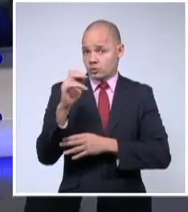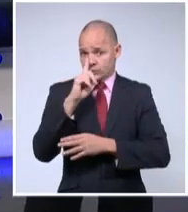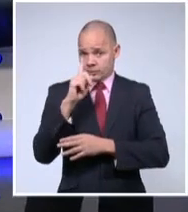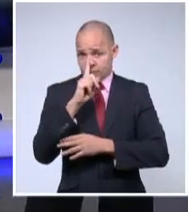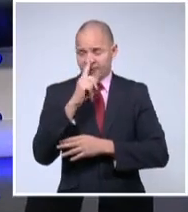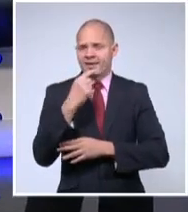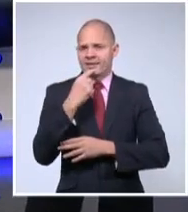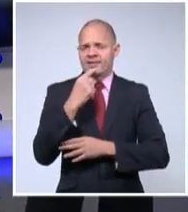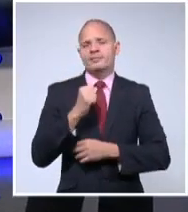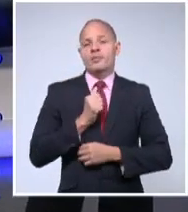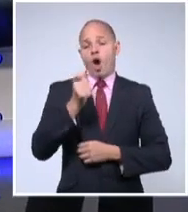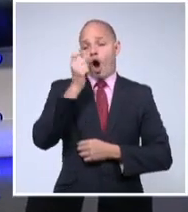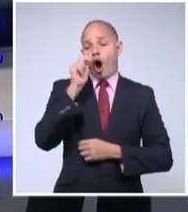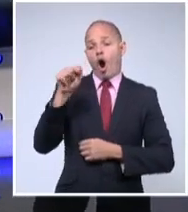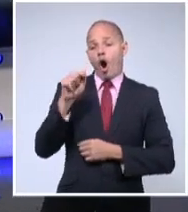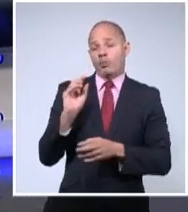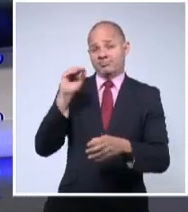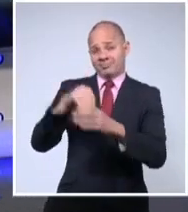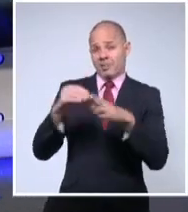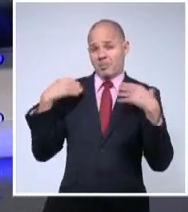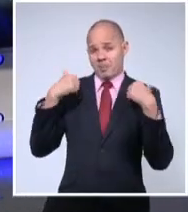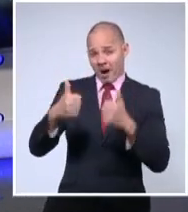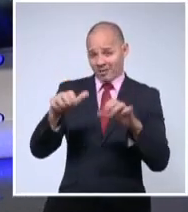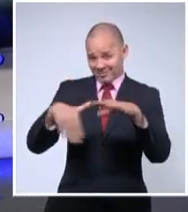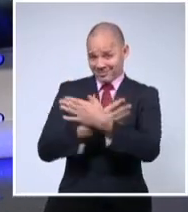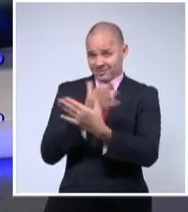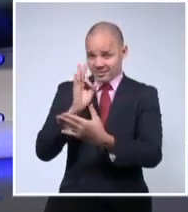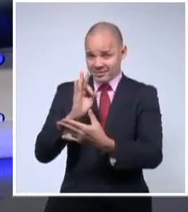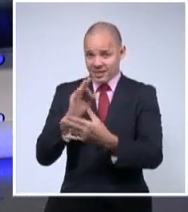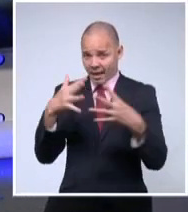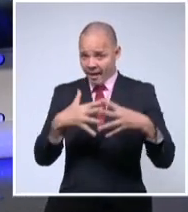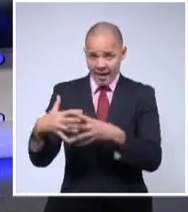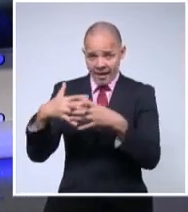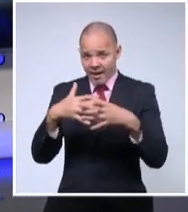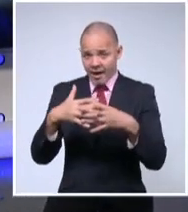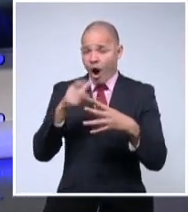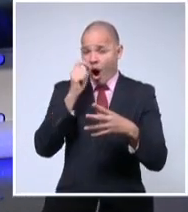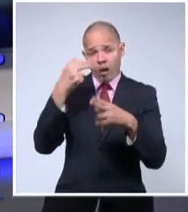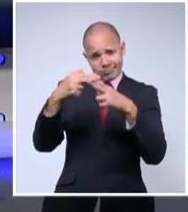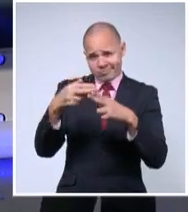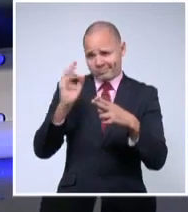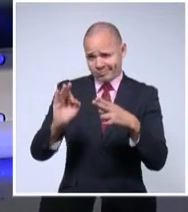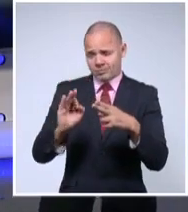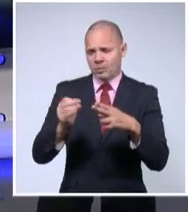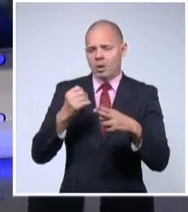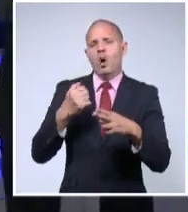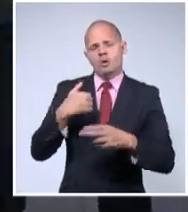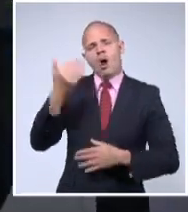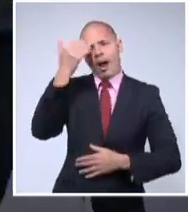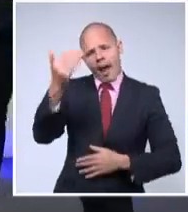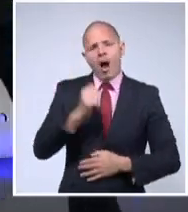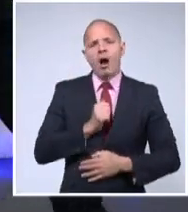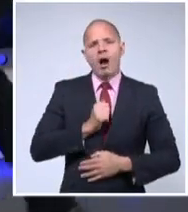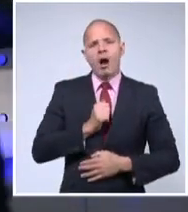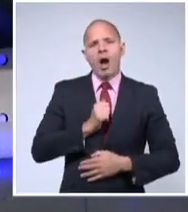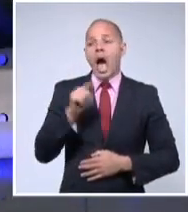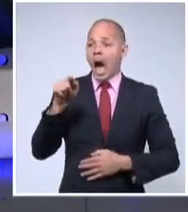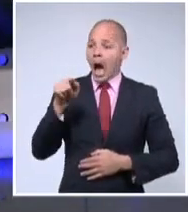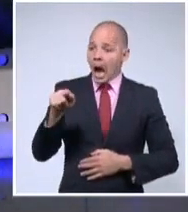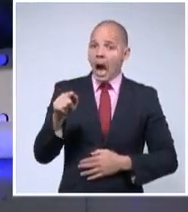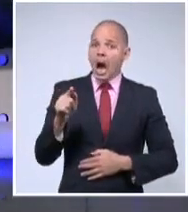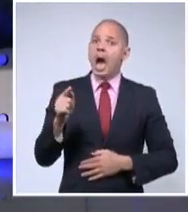del encargado de negocios de la Embajada de Estados Unidos en Cuba, Timothy Zúñiga Brown, que nos acompañaba a